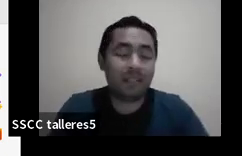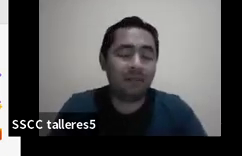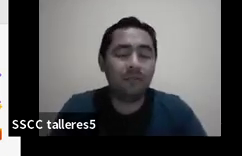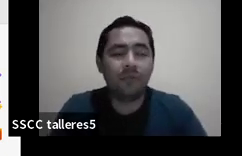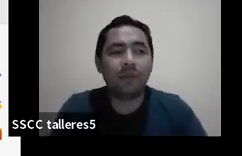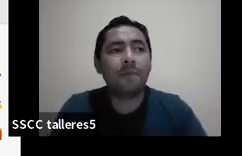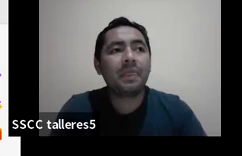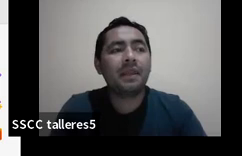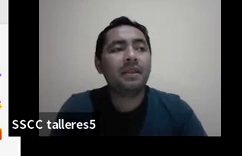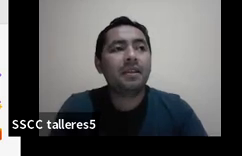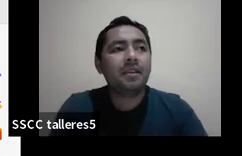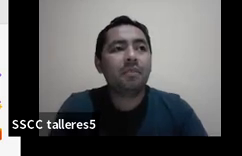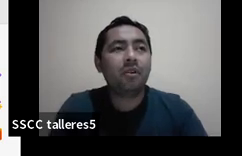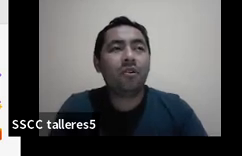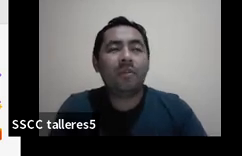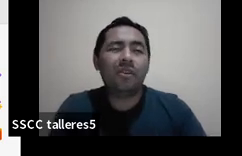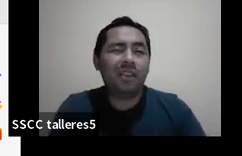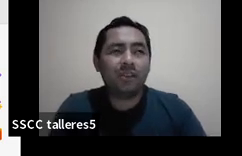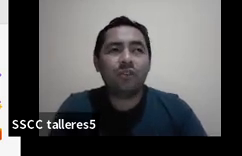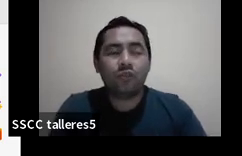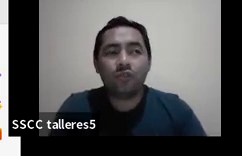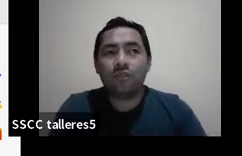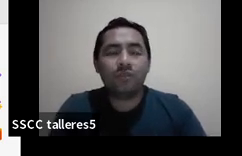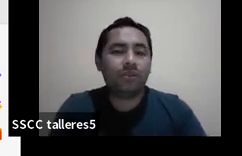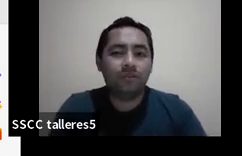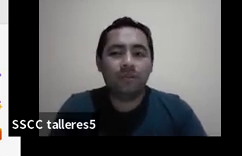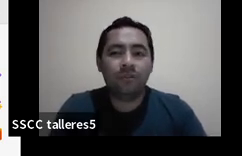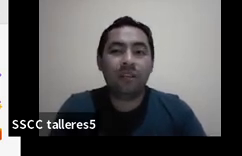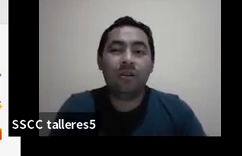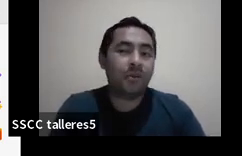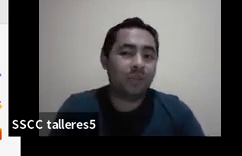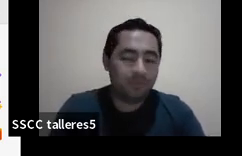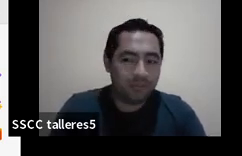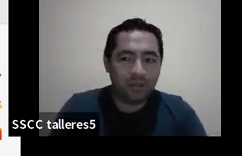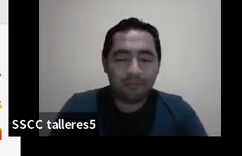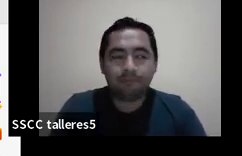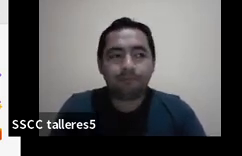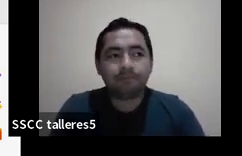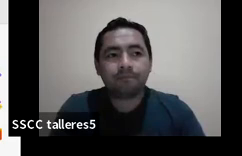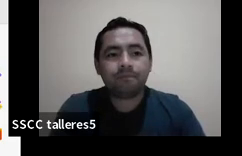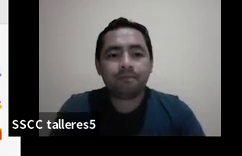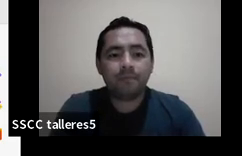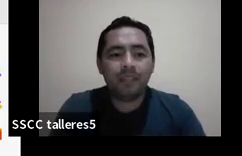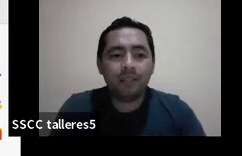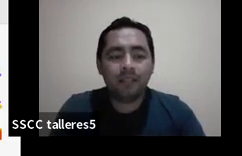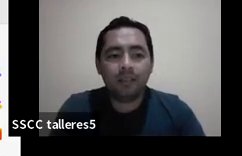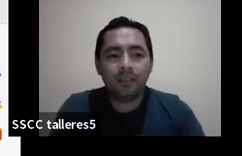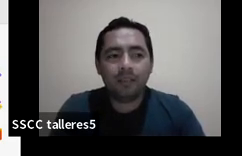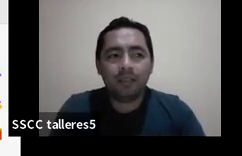se sobresalen muy bien, pero en mayoría de casos de sordos he visto eso, ¿no? No tienen oportunidades para estudiar.